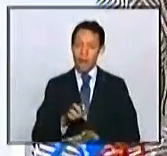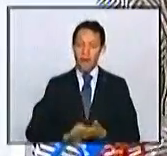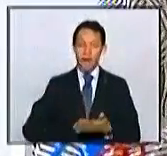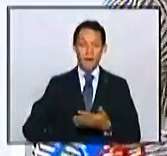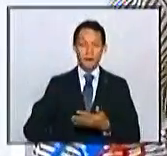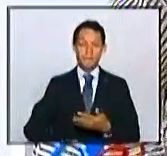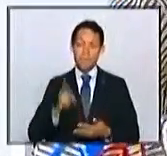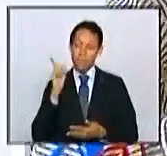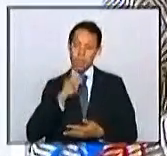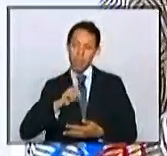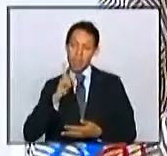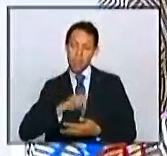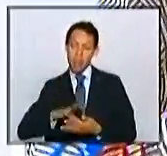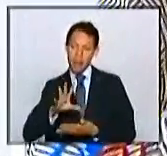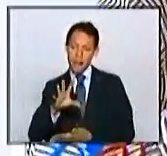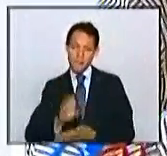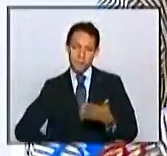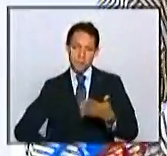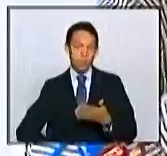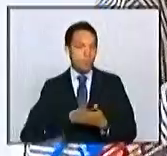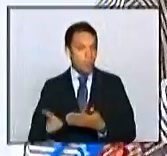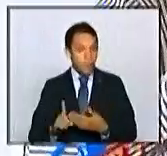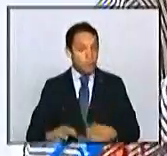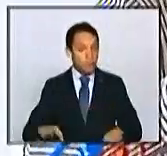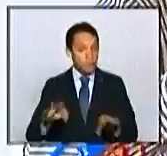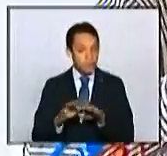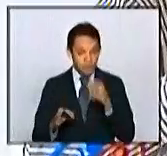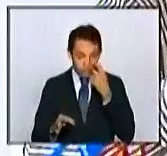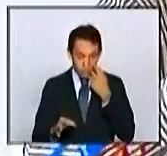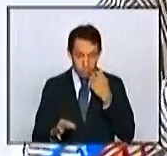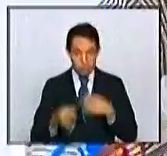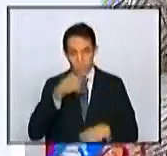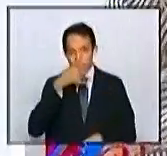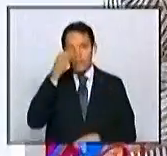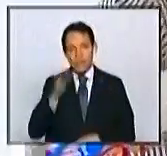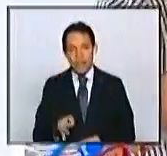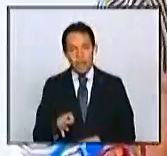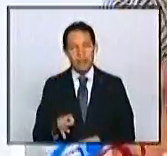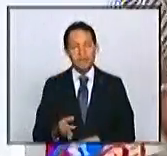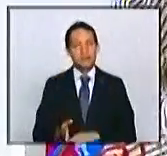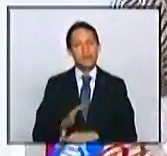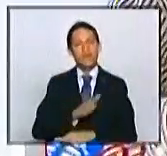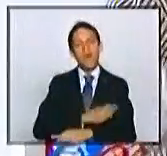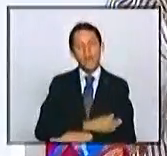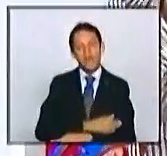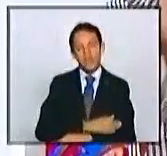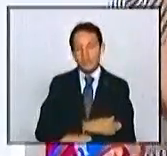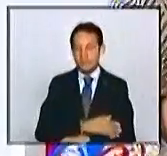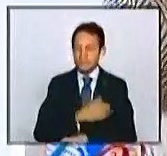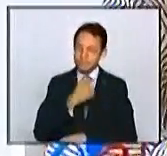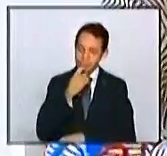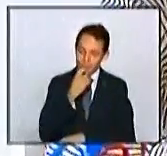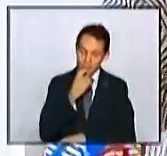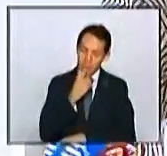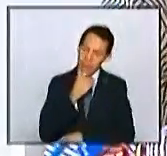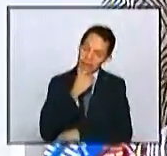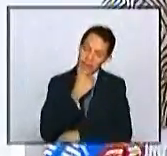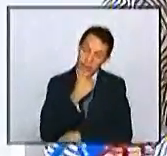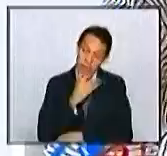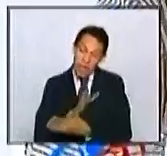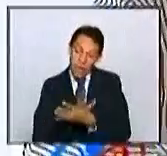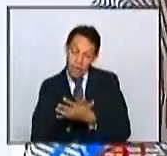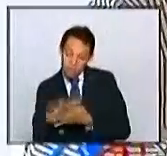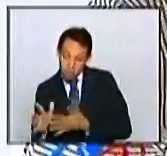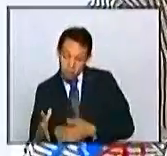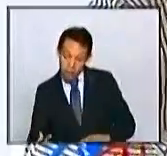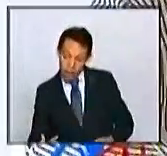un diagnóstico que no sea el adecuado, pero tratando a esa persona antes de hacer un preámbulo, de confirmarle y